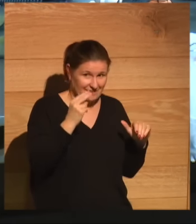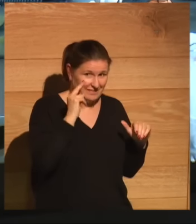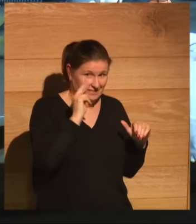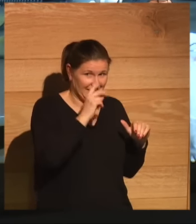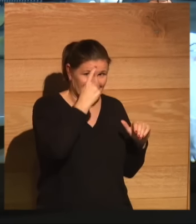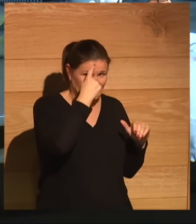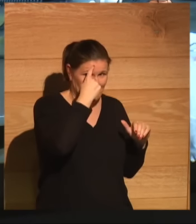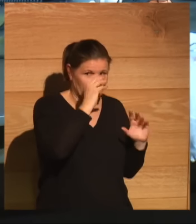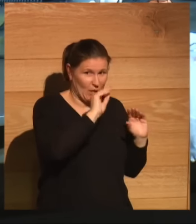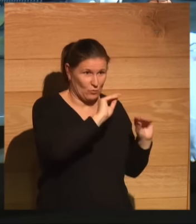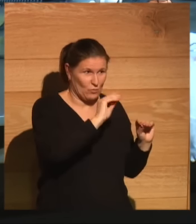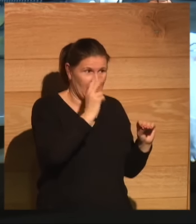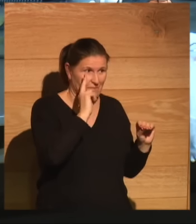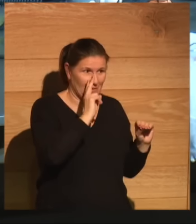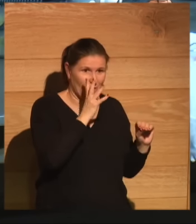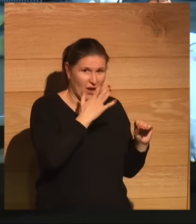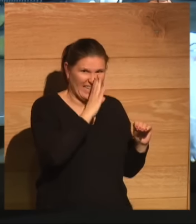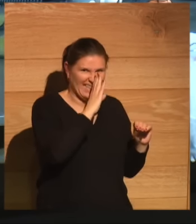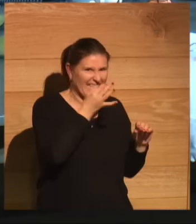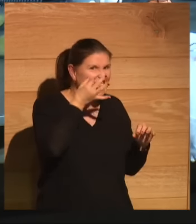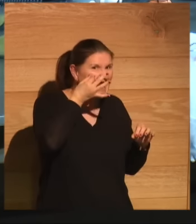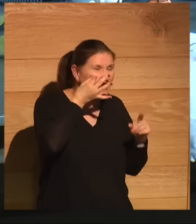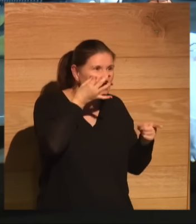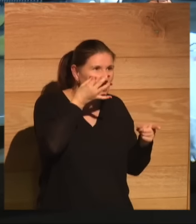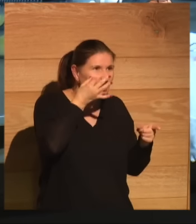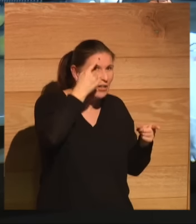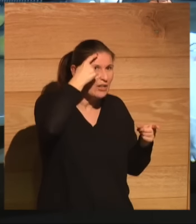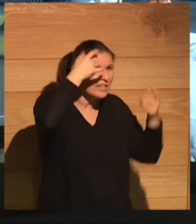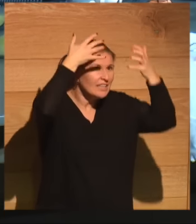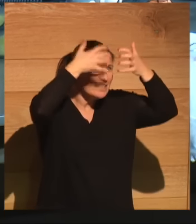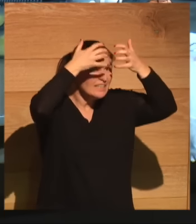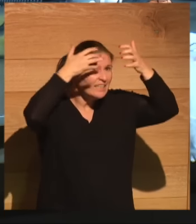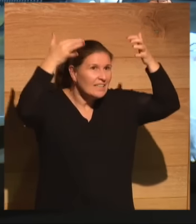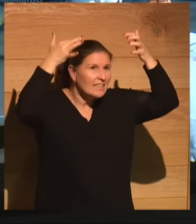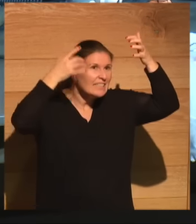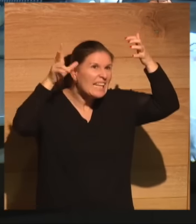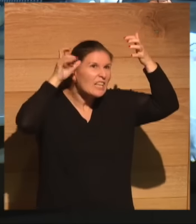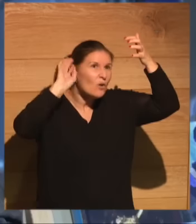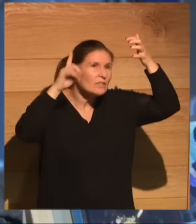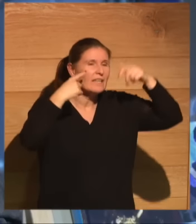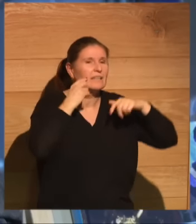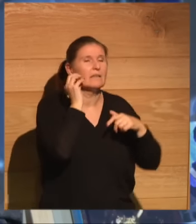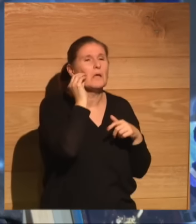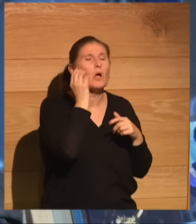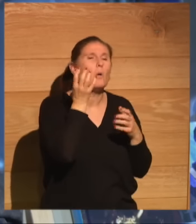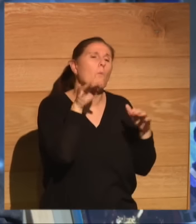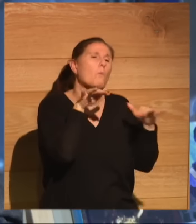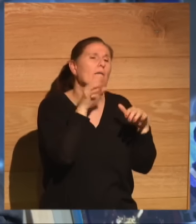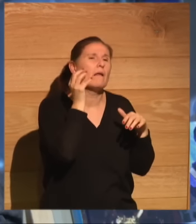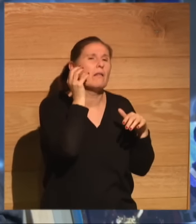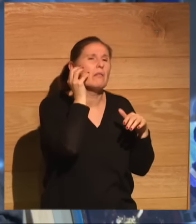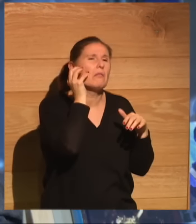de Javier Cansado trabajando en directo. Se puede escuchar es que el engranaje. No es lo mismo que te baile el diente y remates la